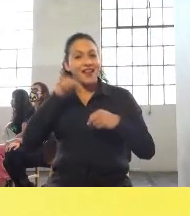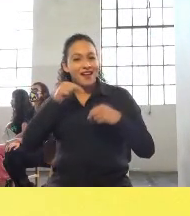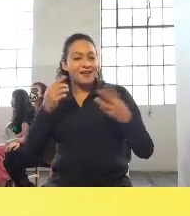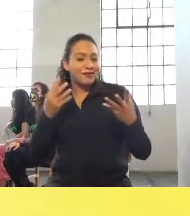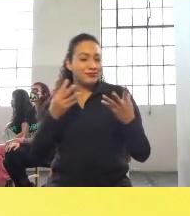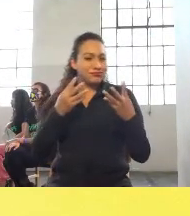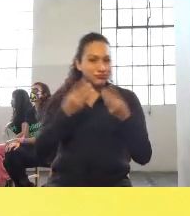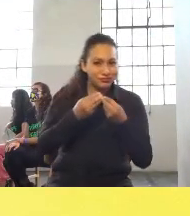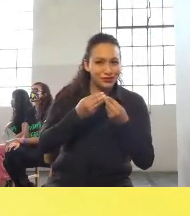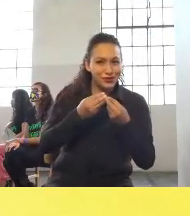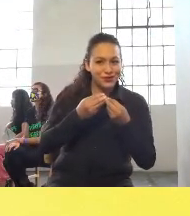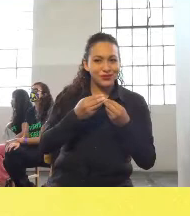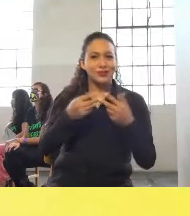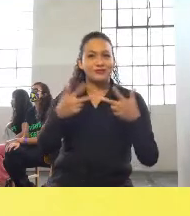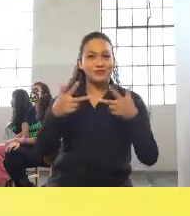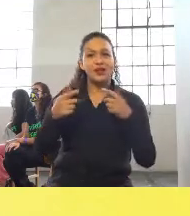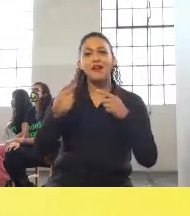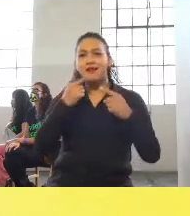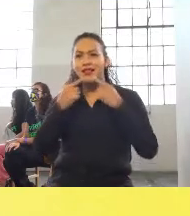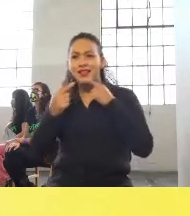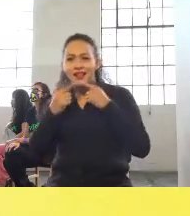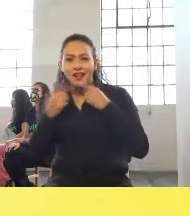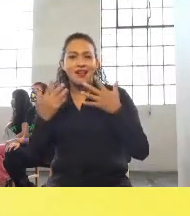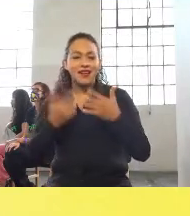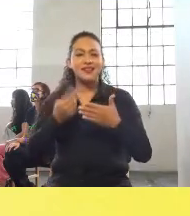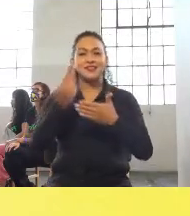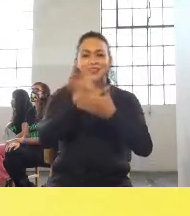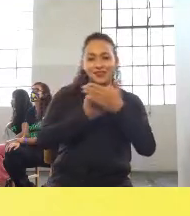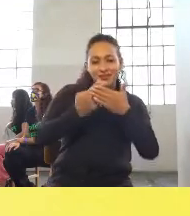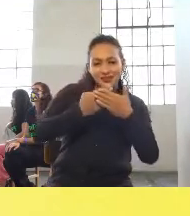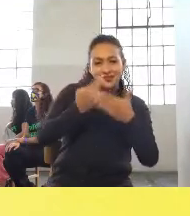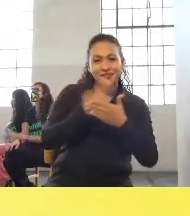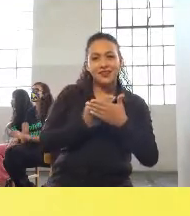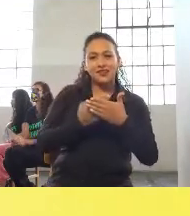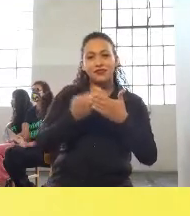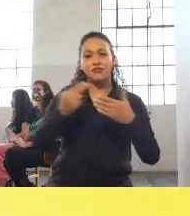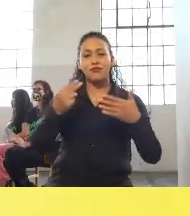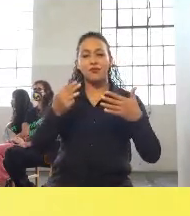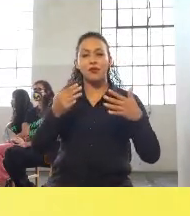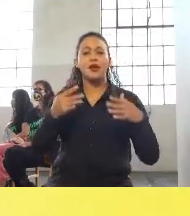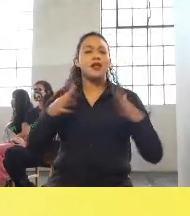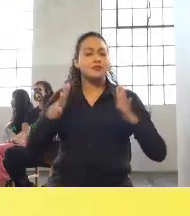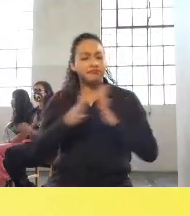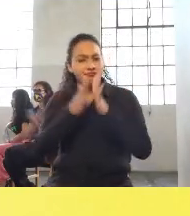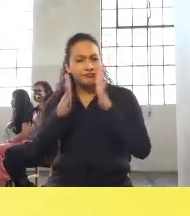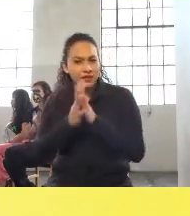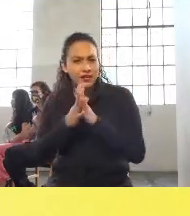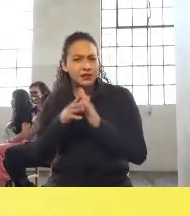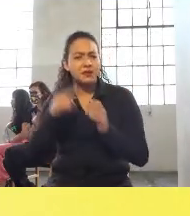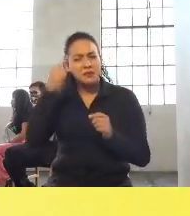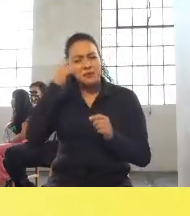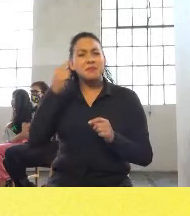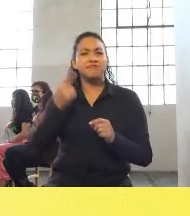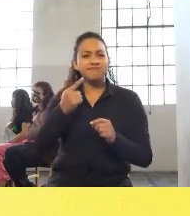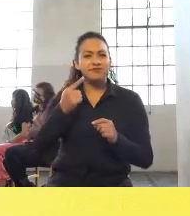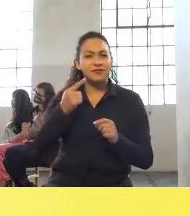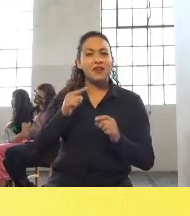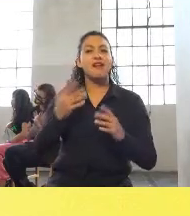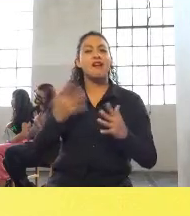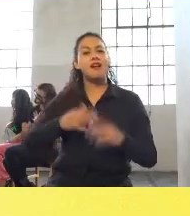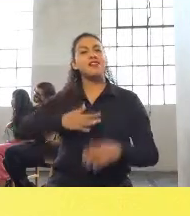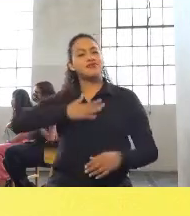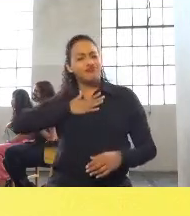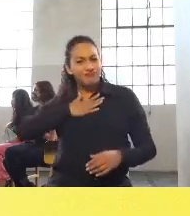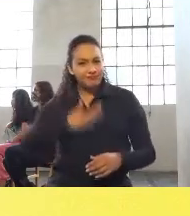quizás la esencia de lo que sería diseño activista. Y hoy estamos de acuerdo en que esto tiene que ver con una noción de justicia, una noción amplia